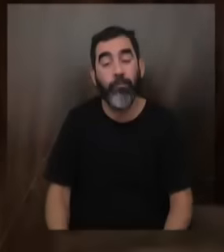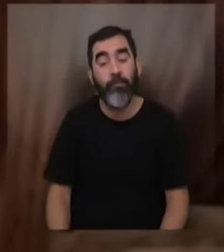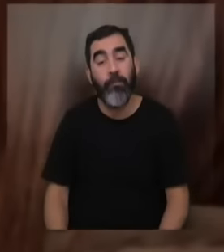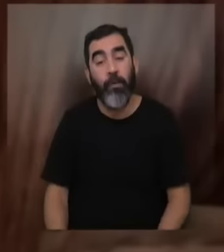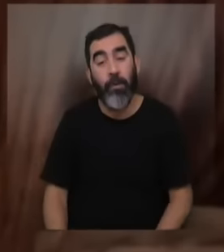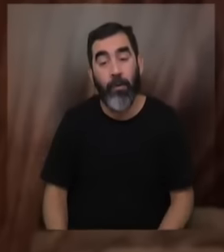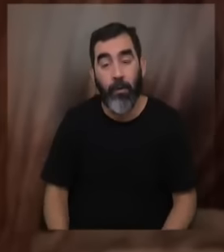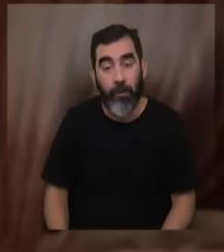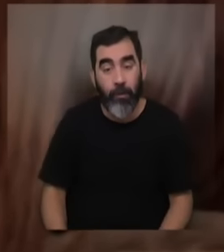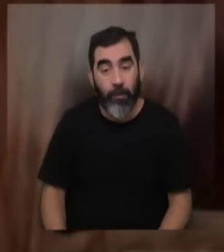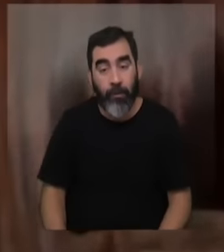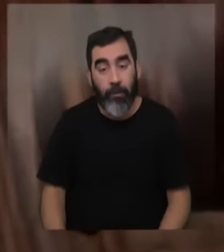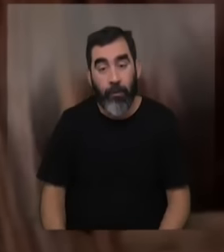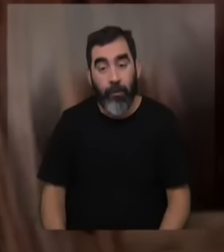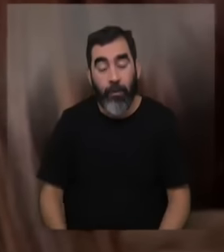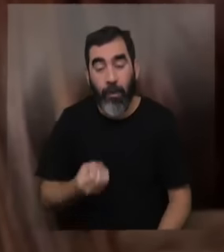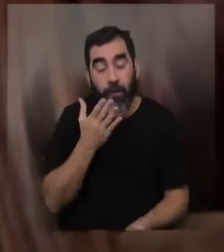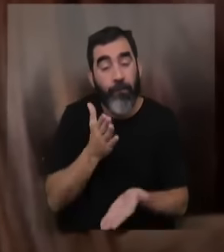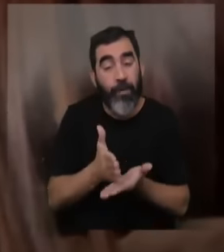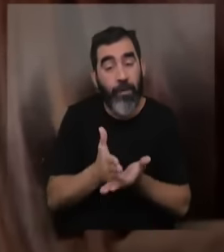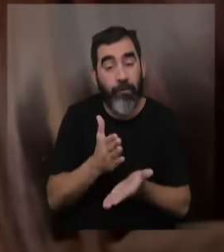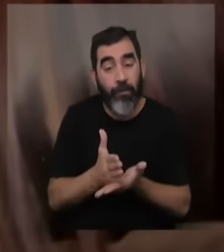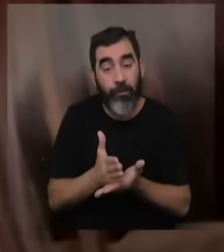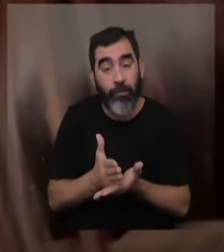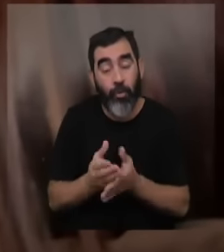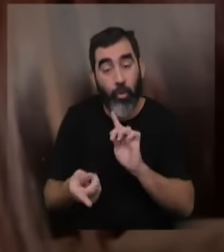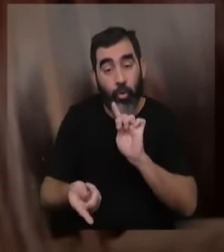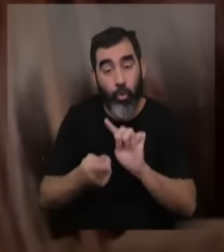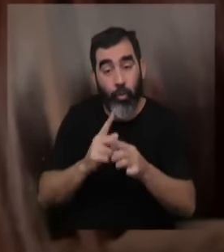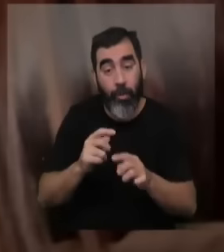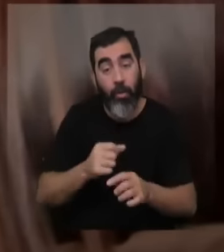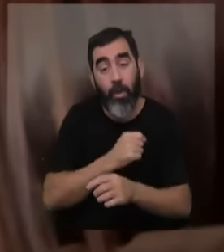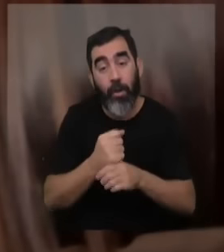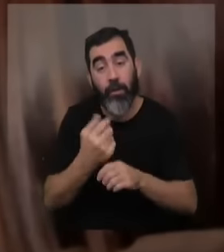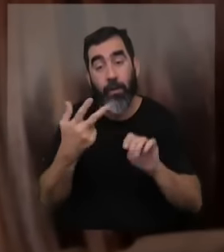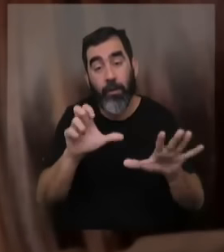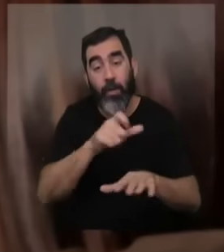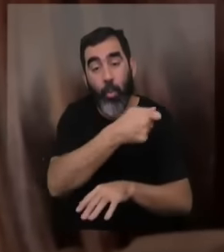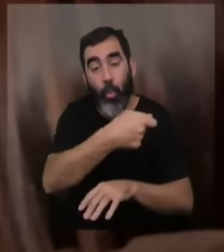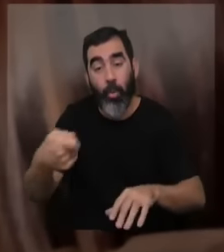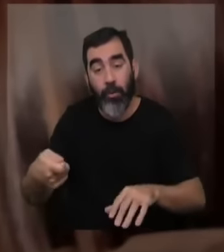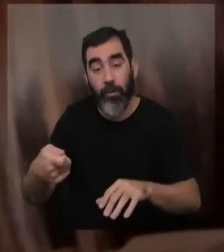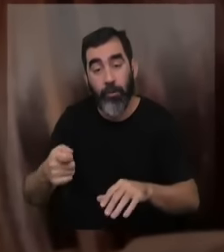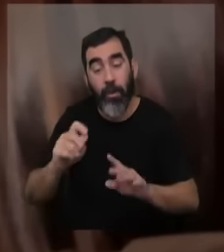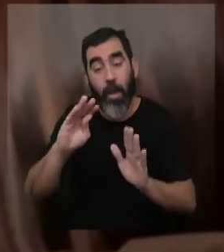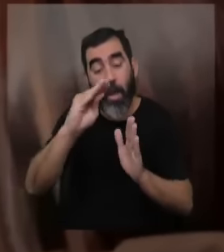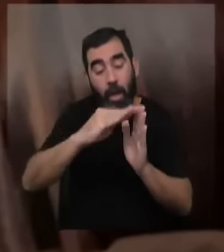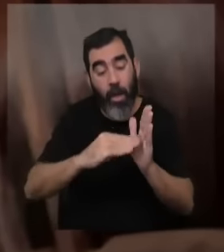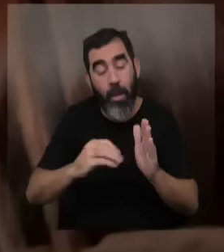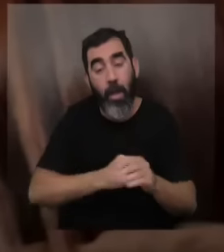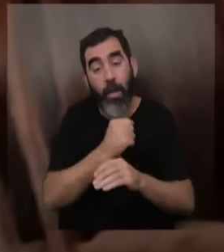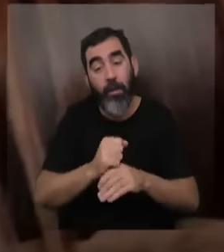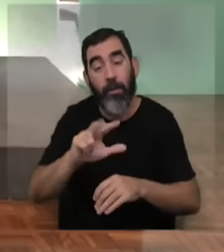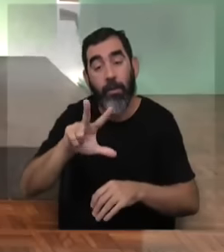fiscalización las facilidades que hay es eh los convenios hasta en 36 cuotas que se verán agendar hasta el 31 de